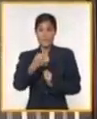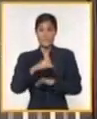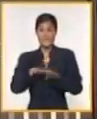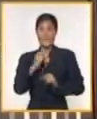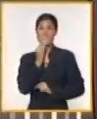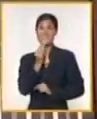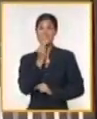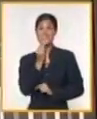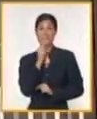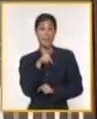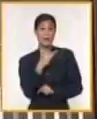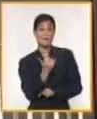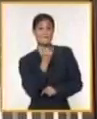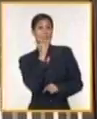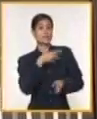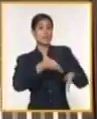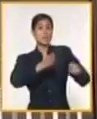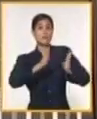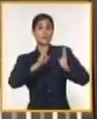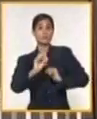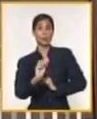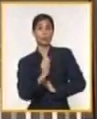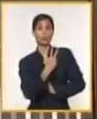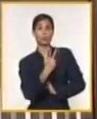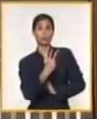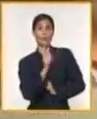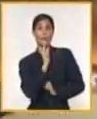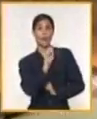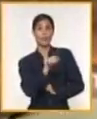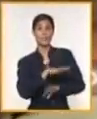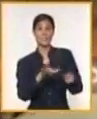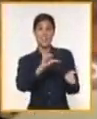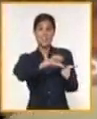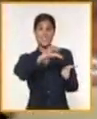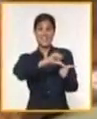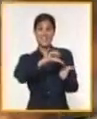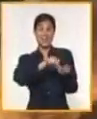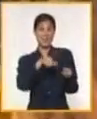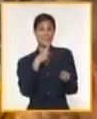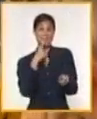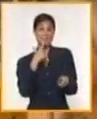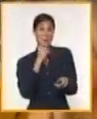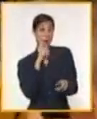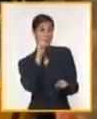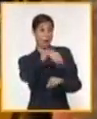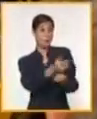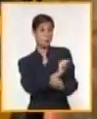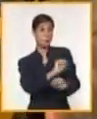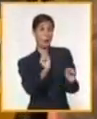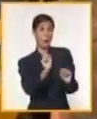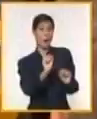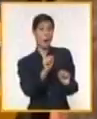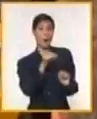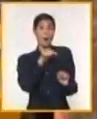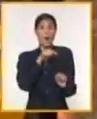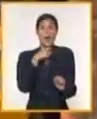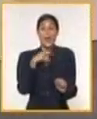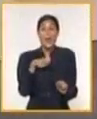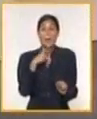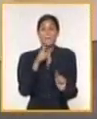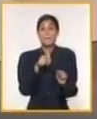la destrucción de 2 edificios en Karaj, cerca de la capital Teherán, donde se fabricaban piezas para las centrifugadoras del programa nuclear